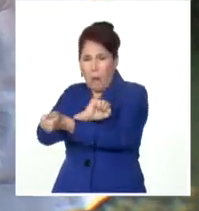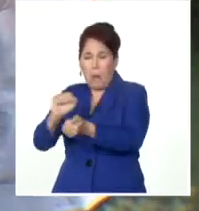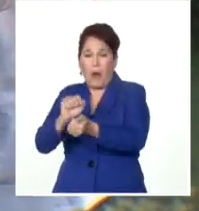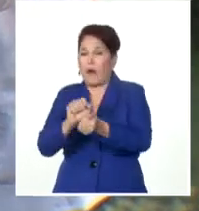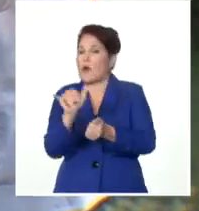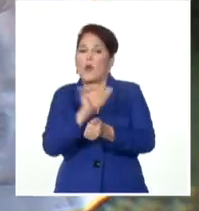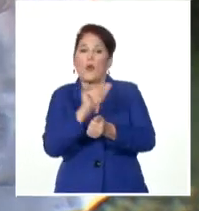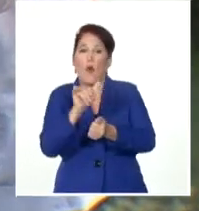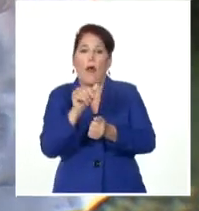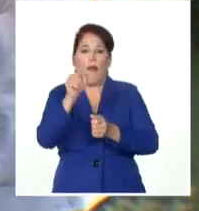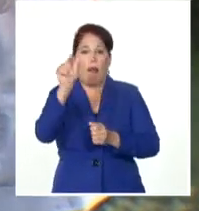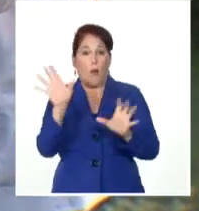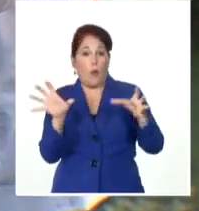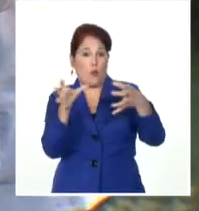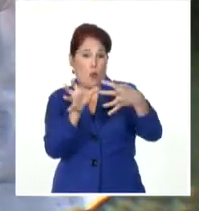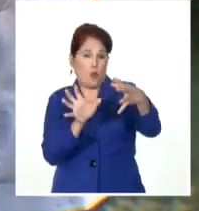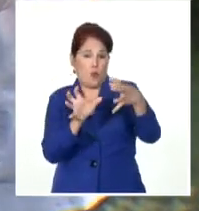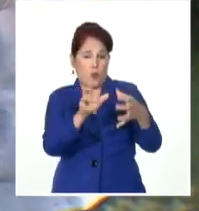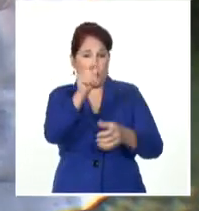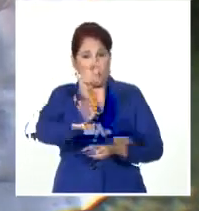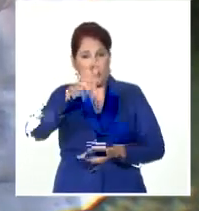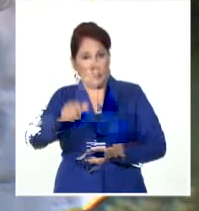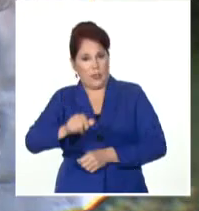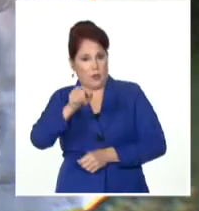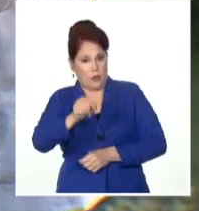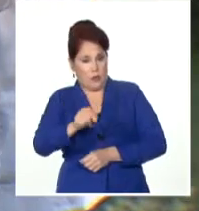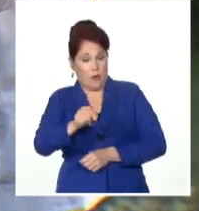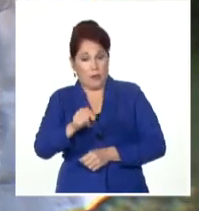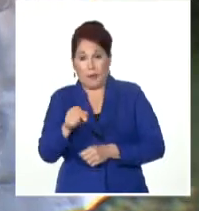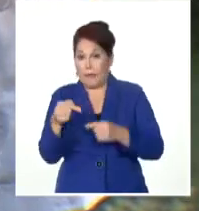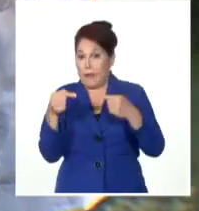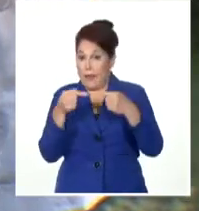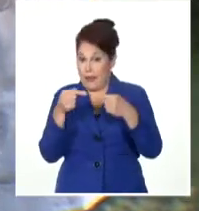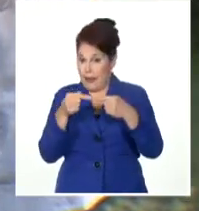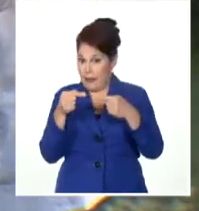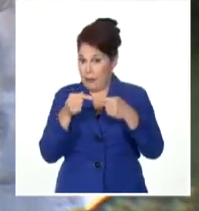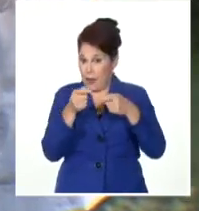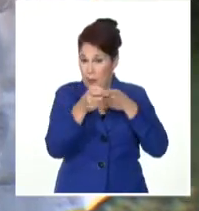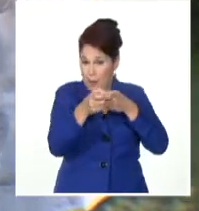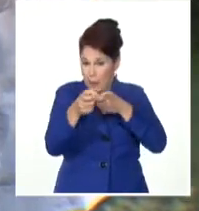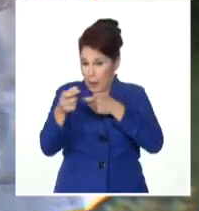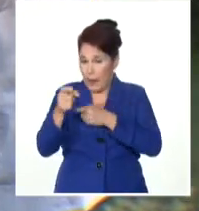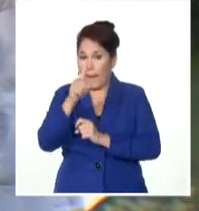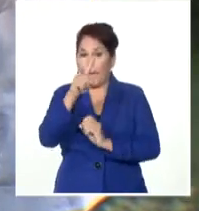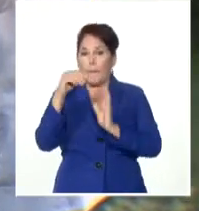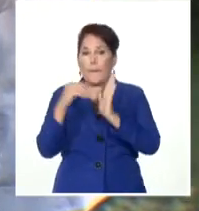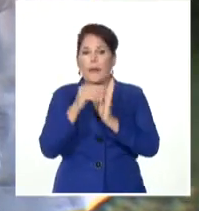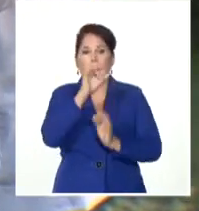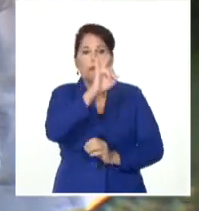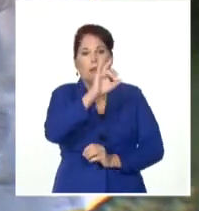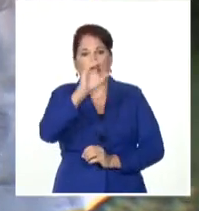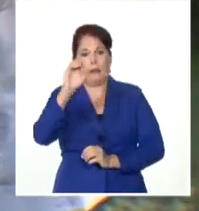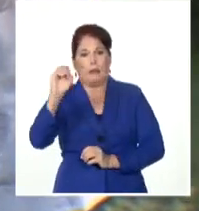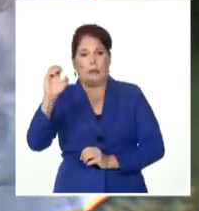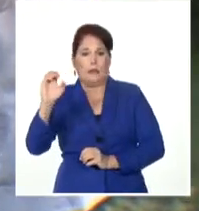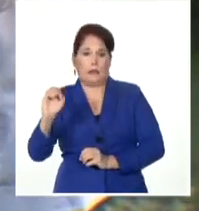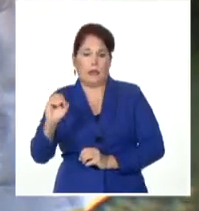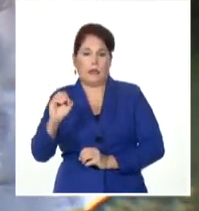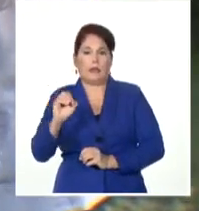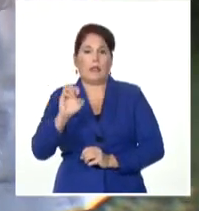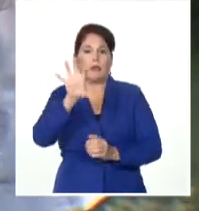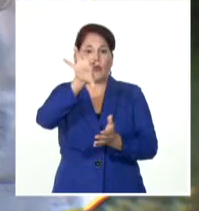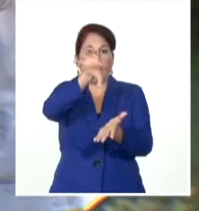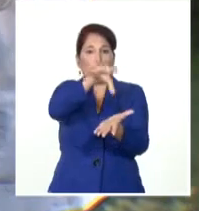campos de concentración. El enemigo destruyó más de 1.700